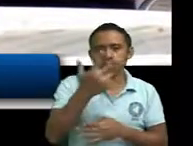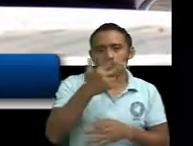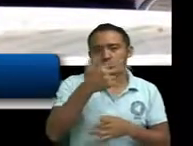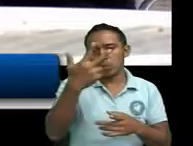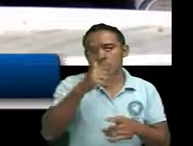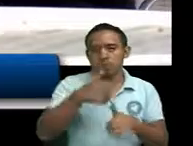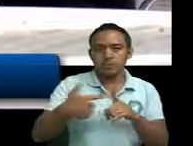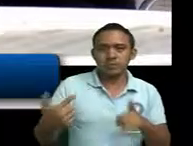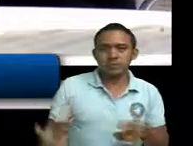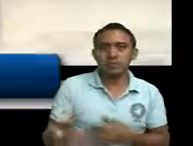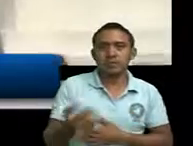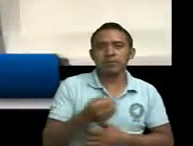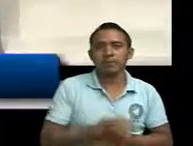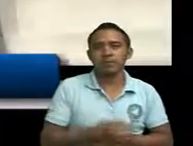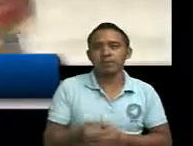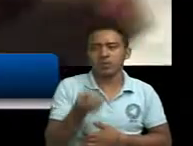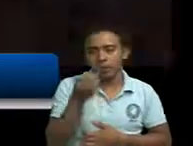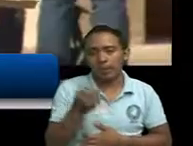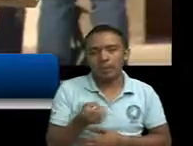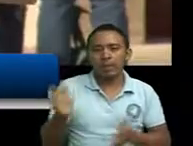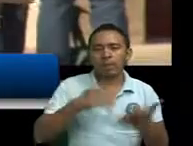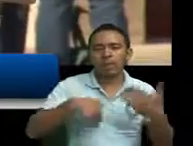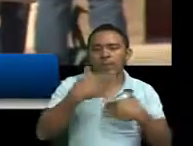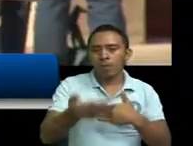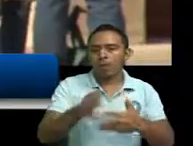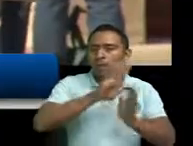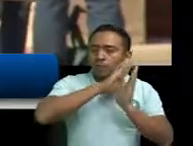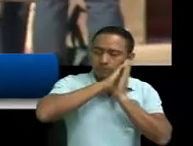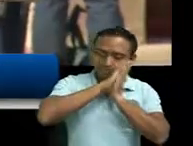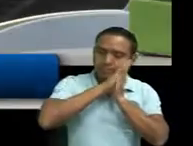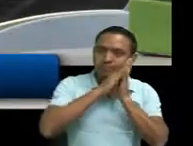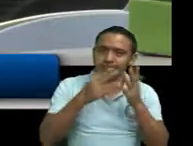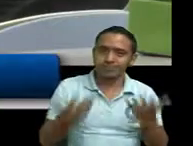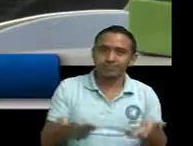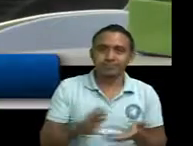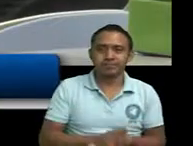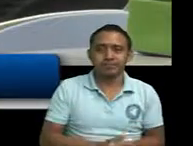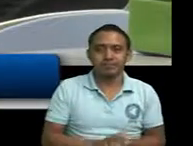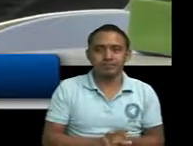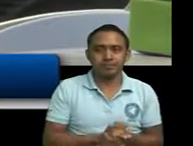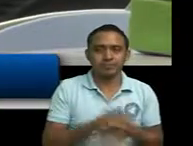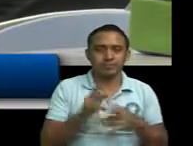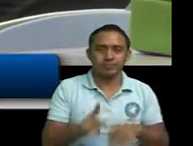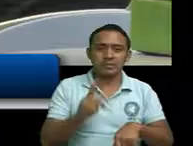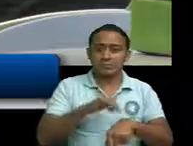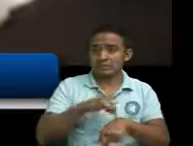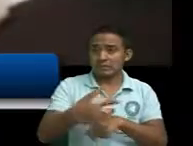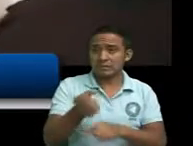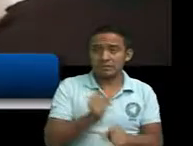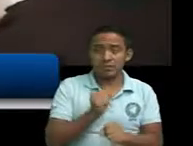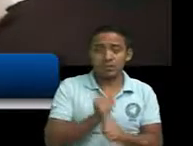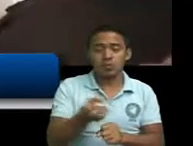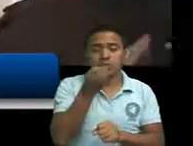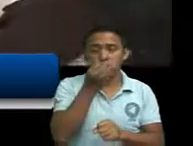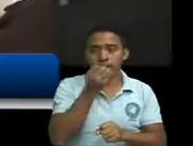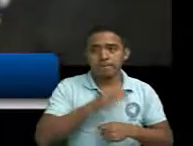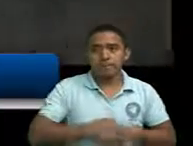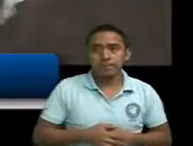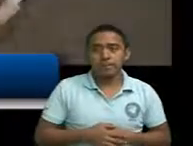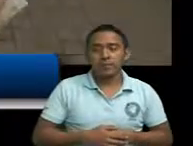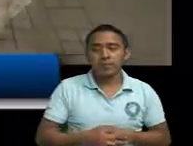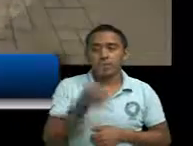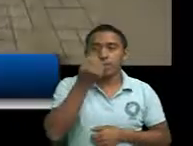8, 8:30, más y después todo, se cuesta dormir. Sí, más que todo porque normalmente la gente llega tarde, come, comes frente